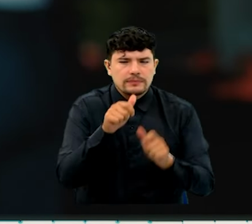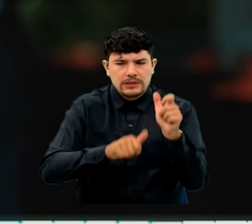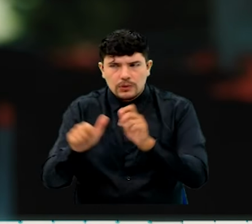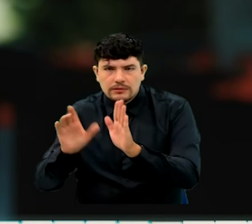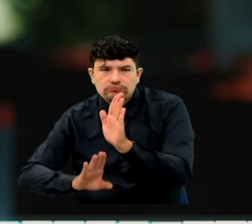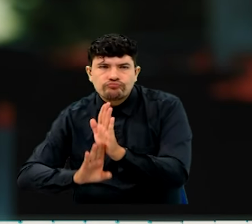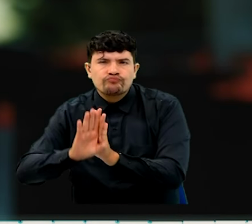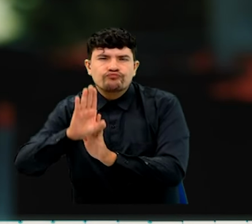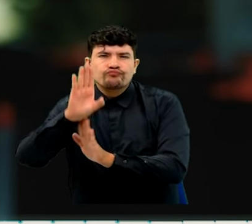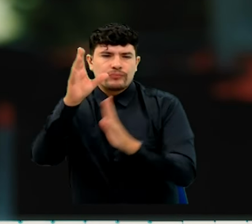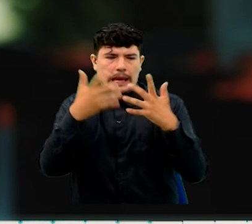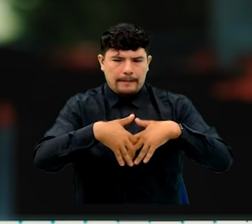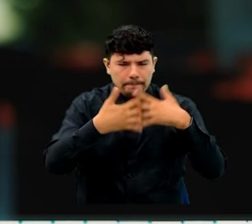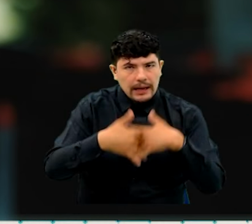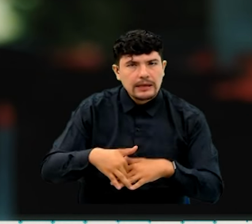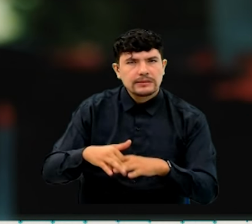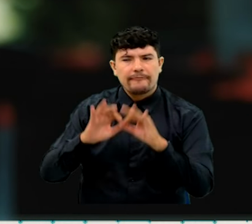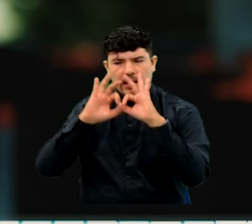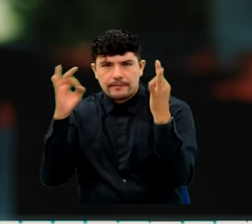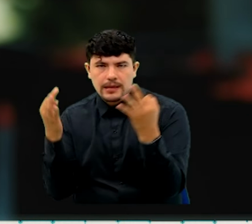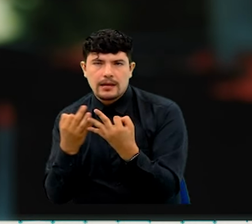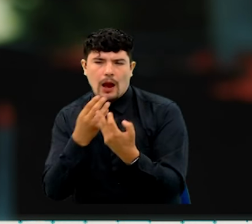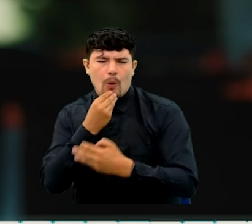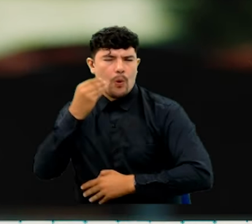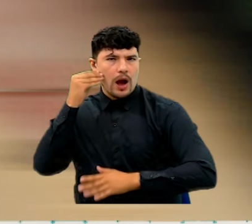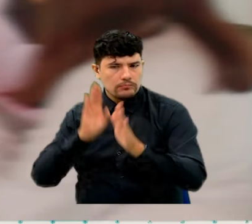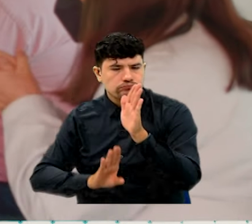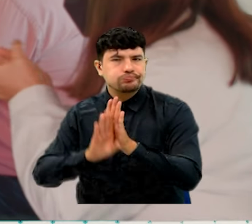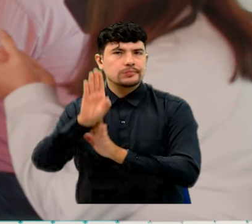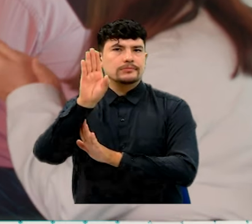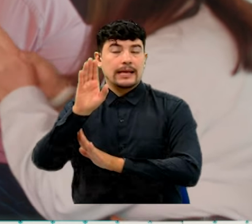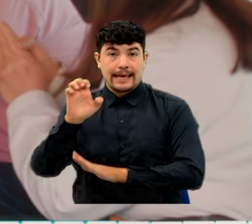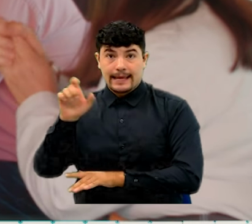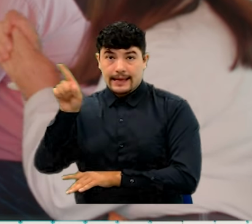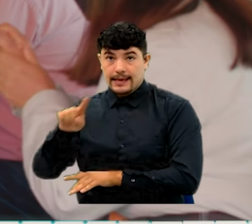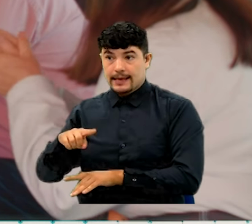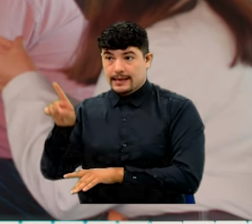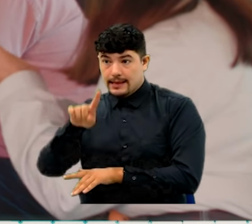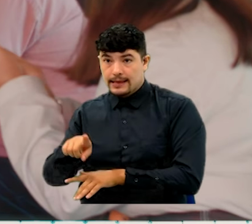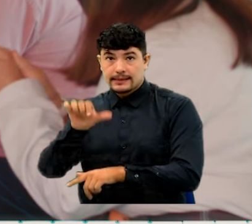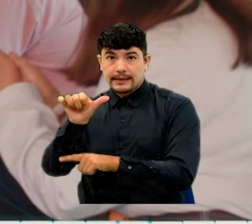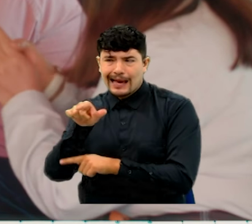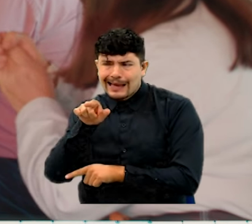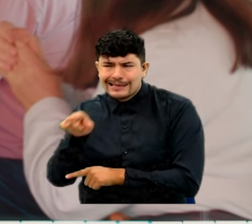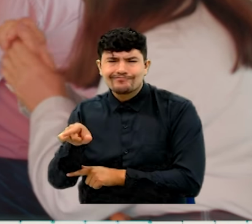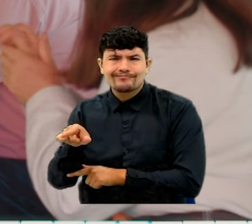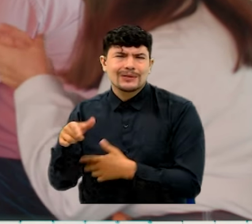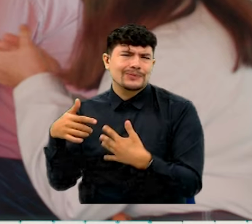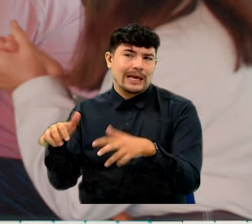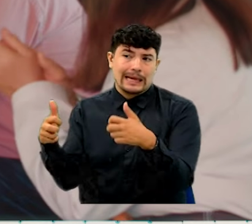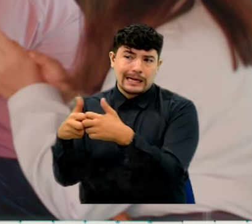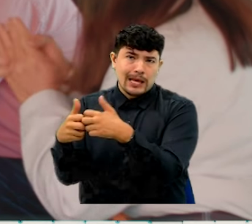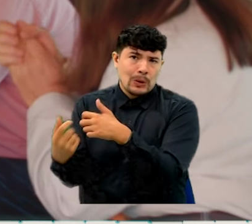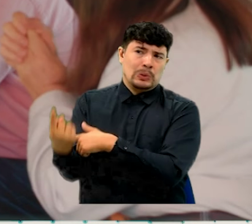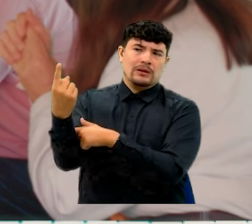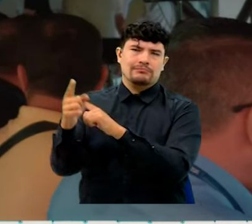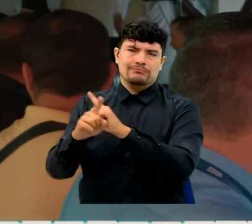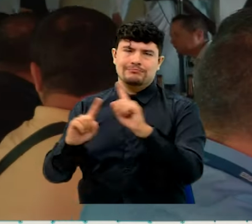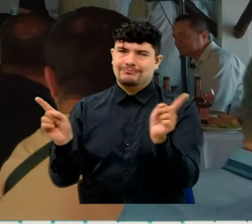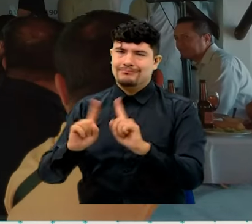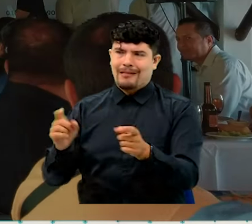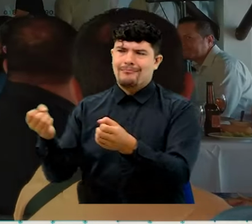empresa, como familia, como hogar, y la ESA más que energía nos ha brindado pues